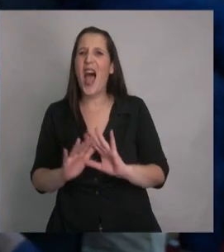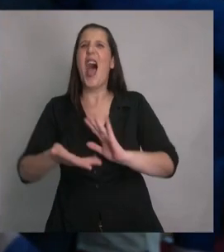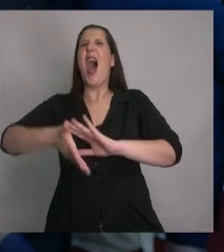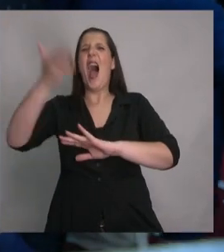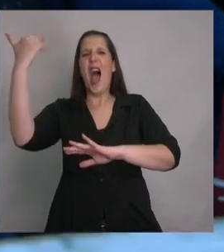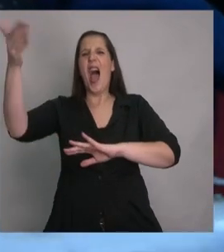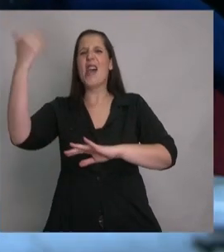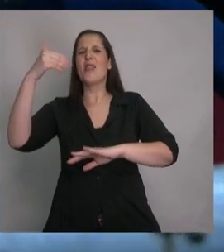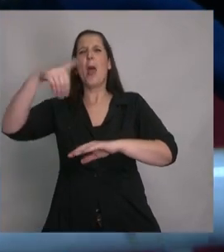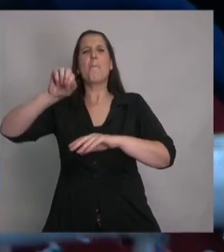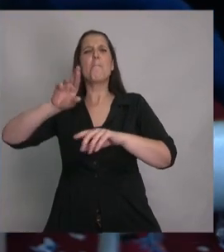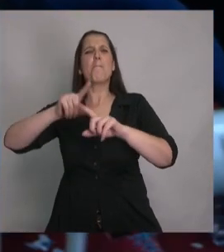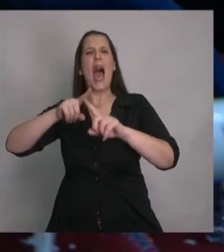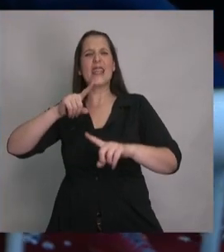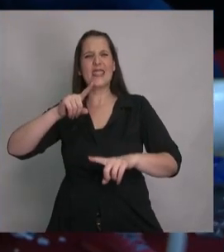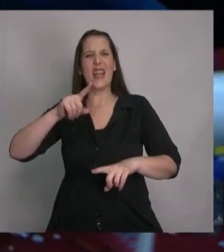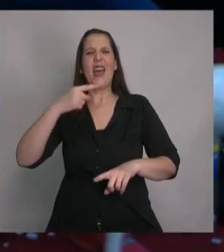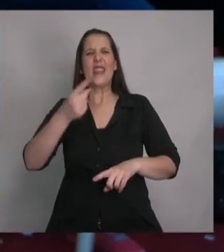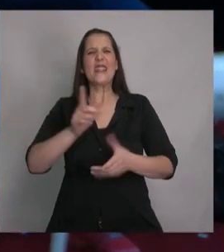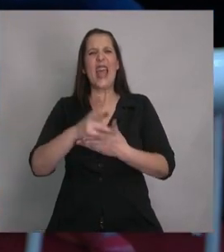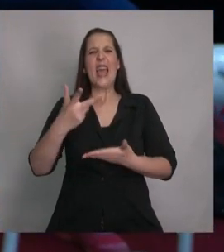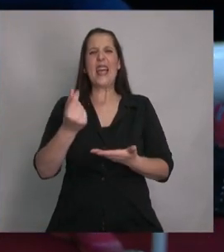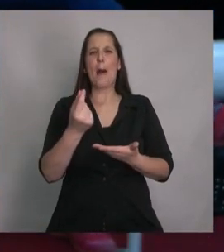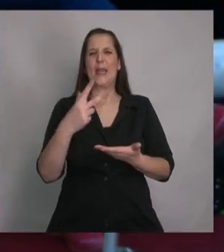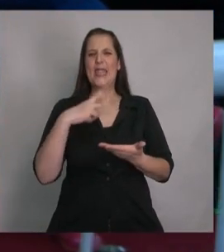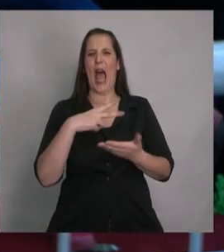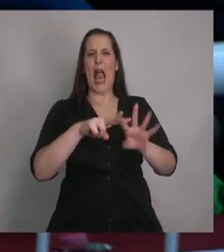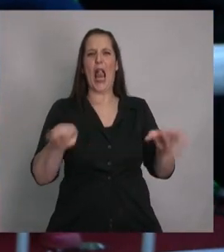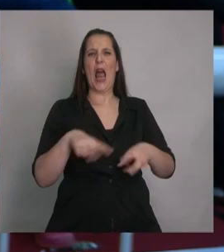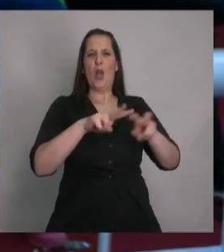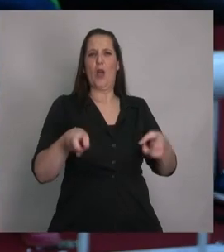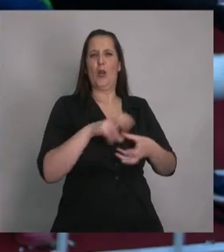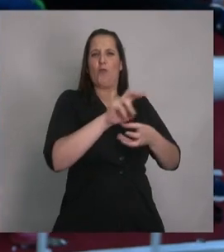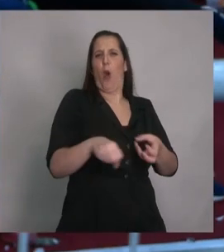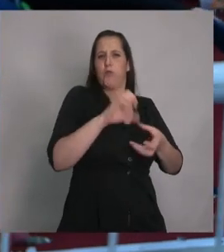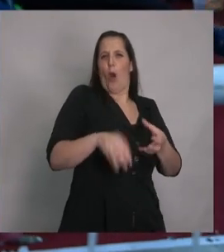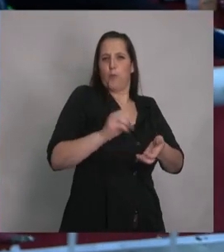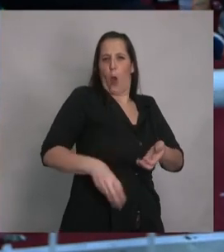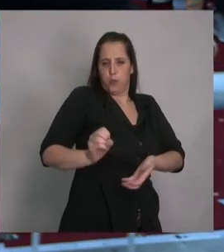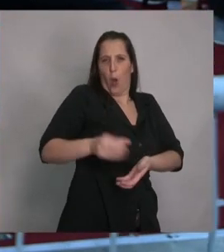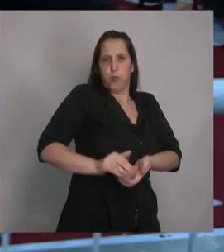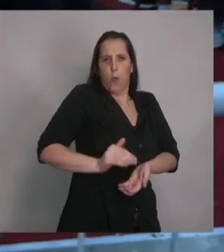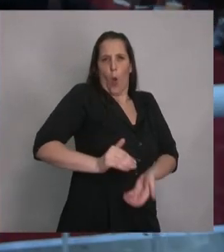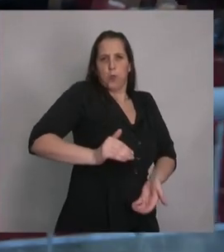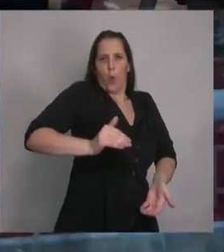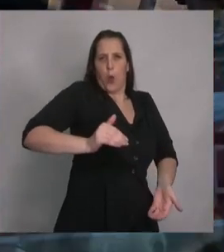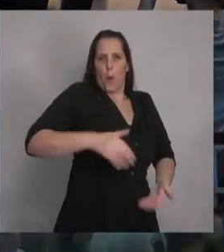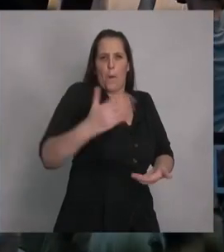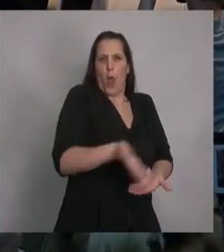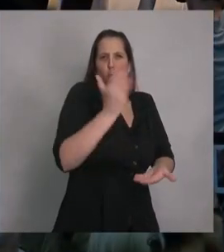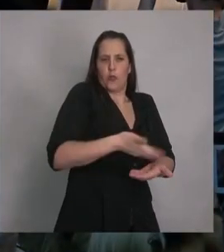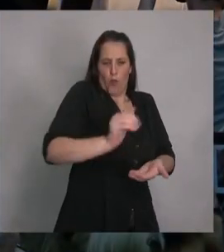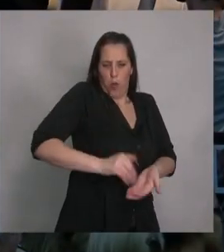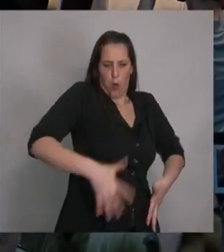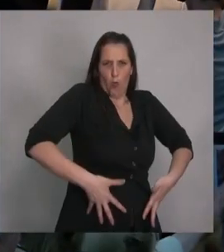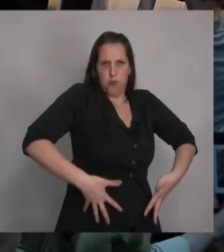como la acumulación ampliada del capital. La acumulación ampliada del capital, producir más, para